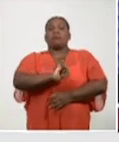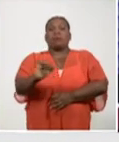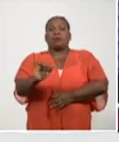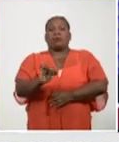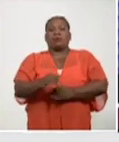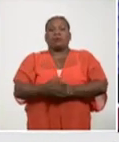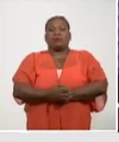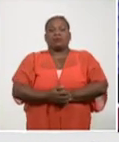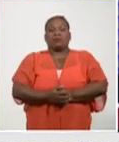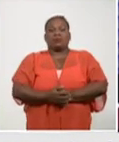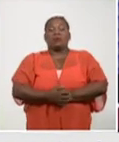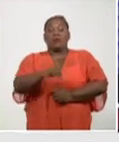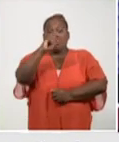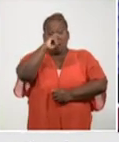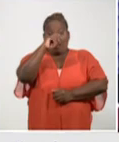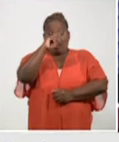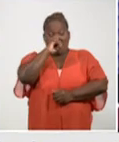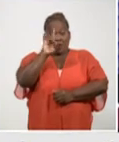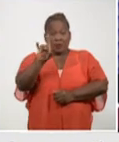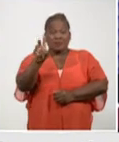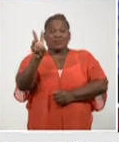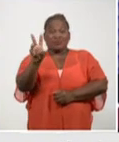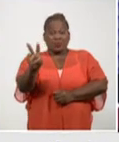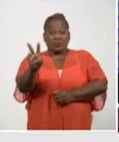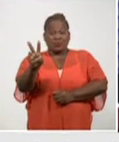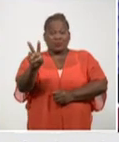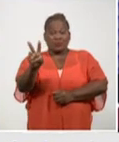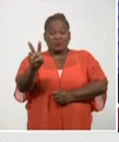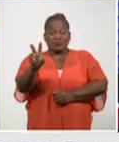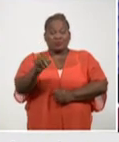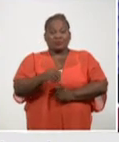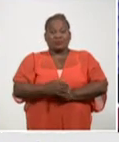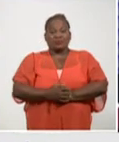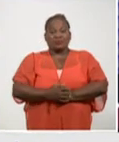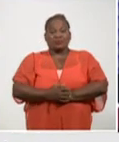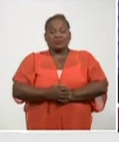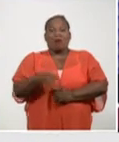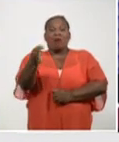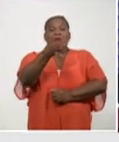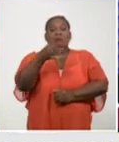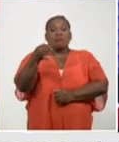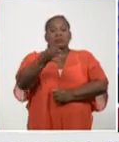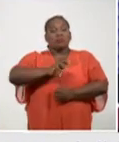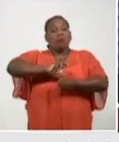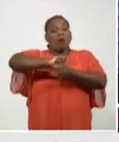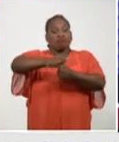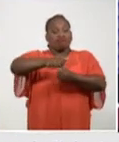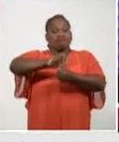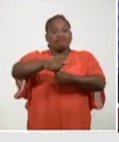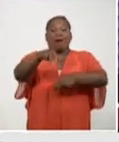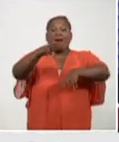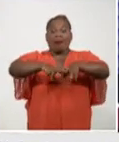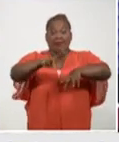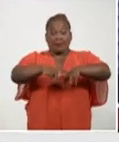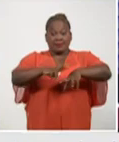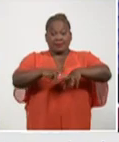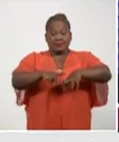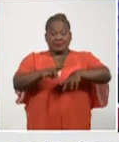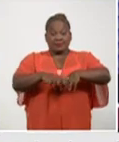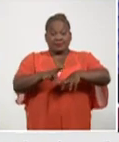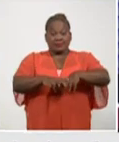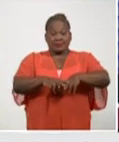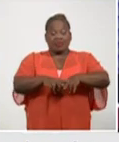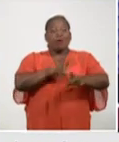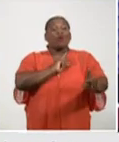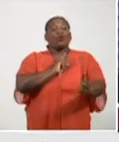de 92 años de edad, del municipio de Arroyo Naranjo, aquí en La Habana, contacto